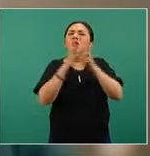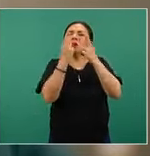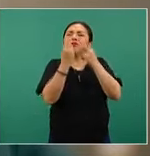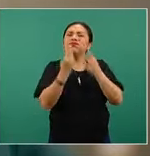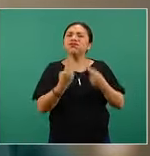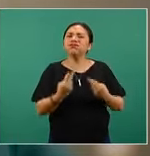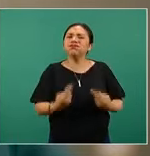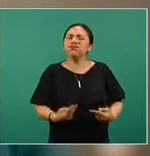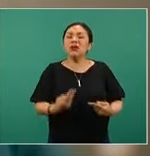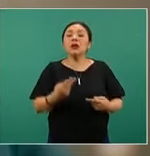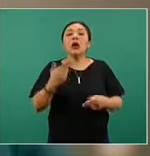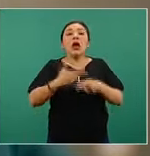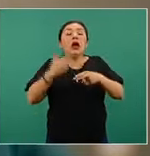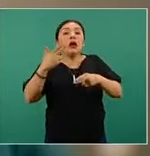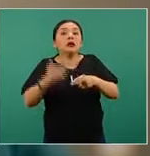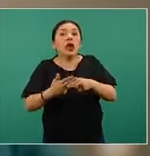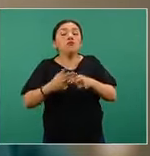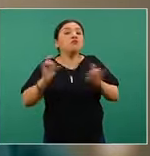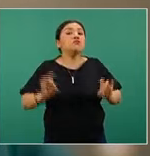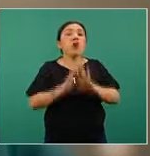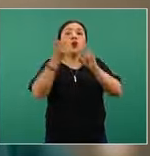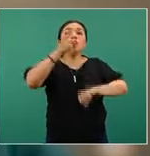un día